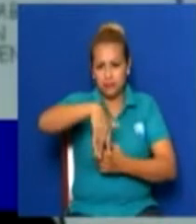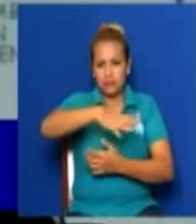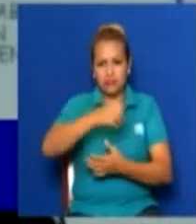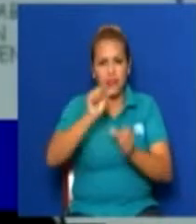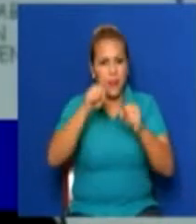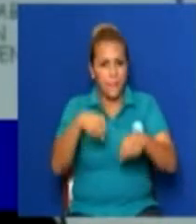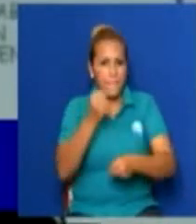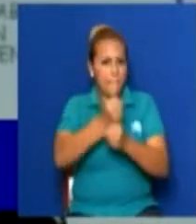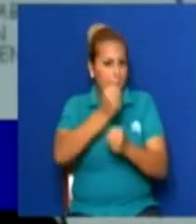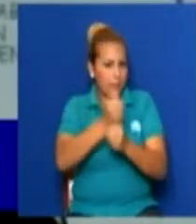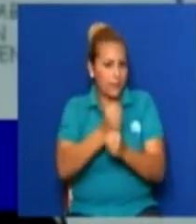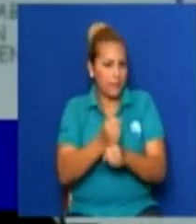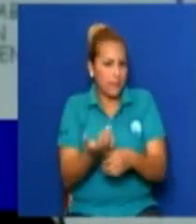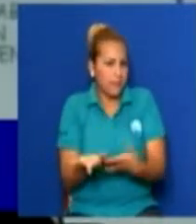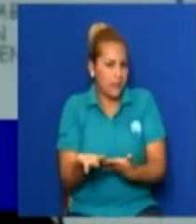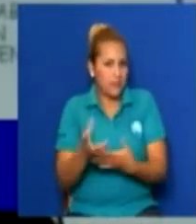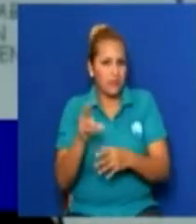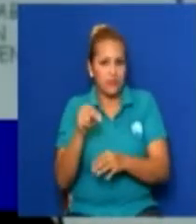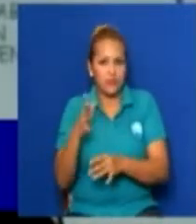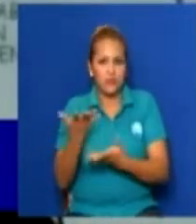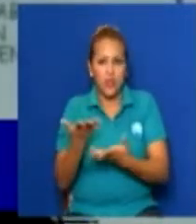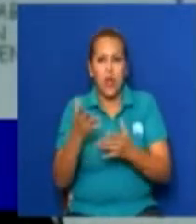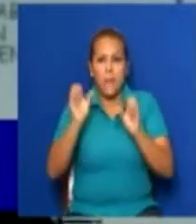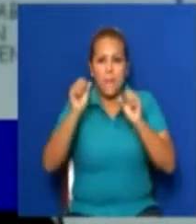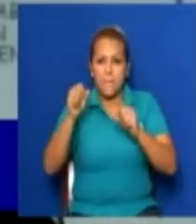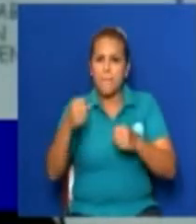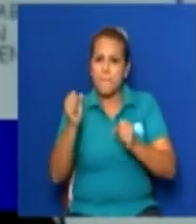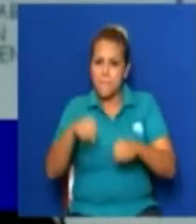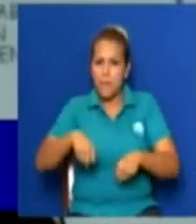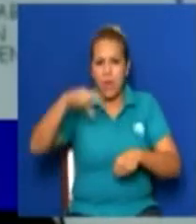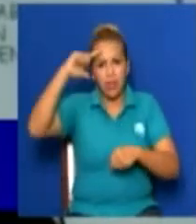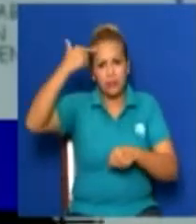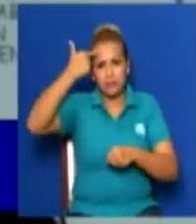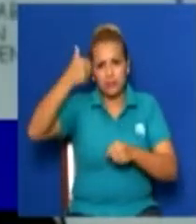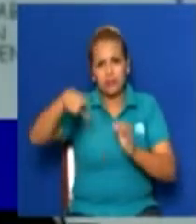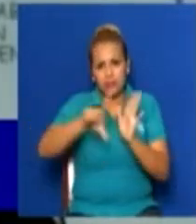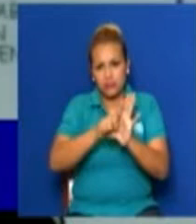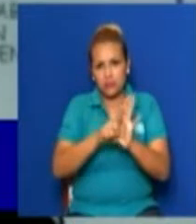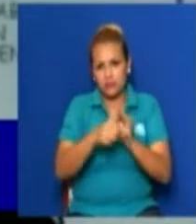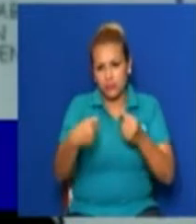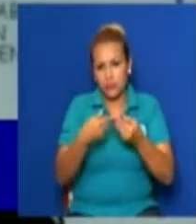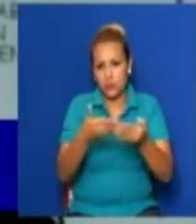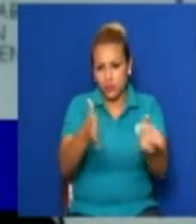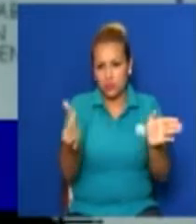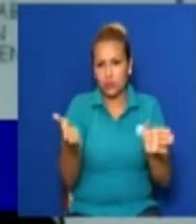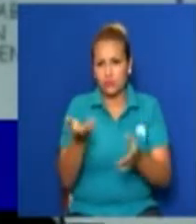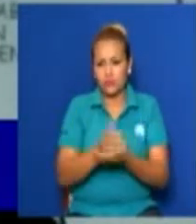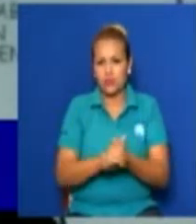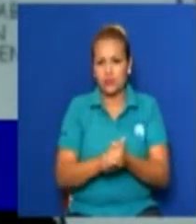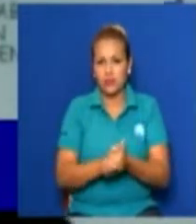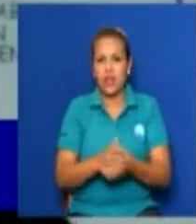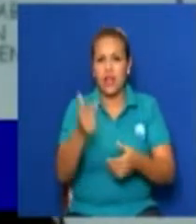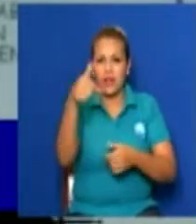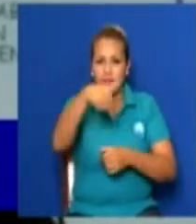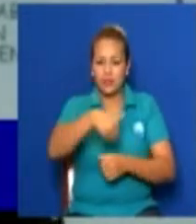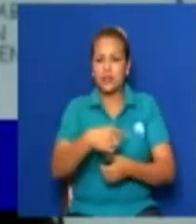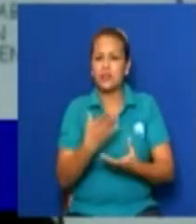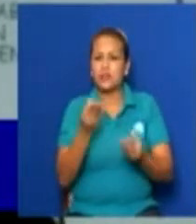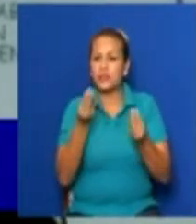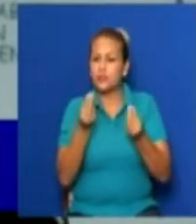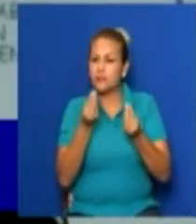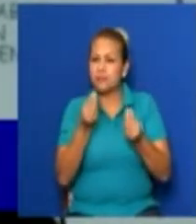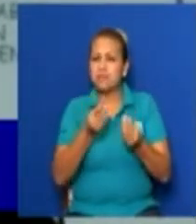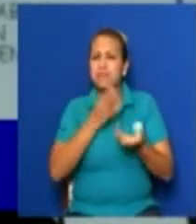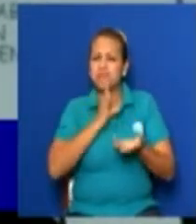empleadores sin injerencia de los poderes públicos. Aquí hay mucho que decir